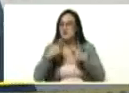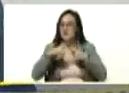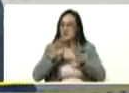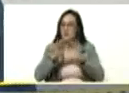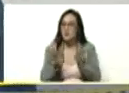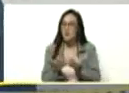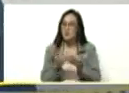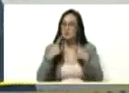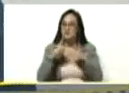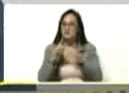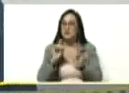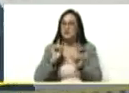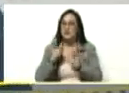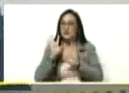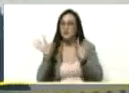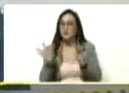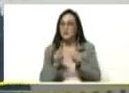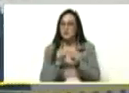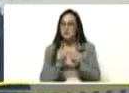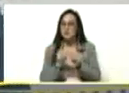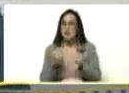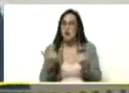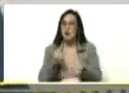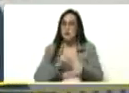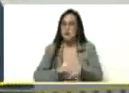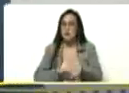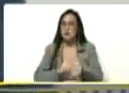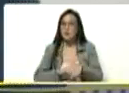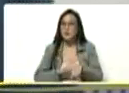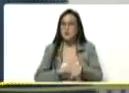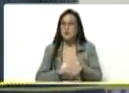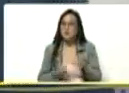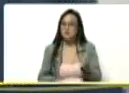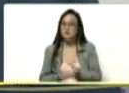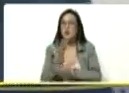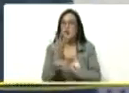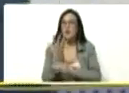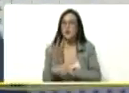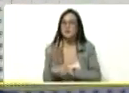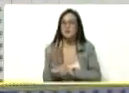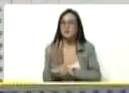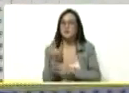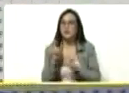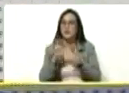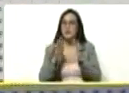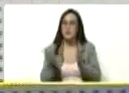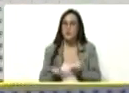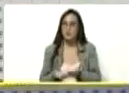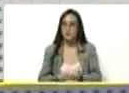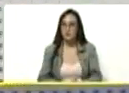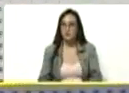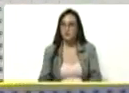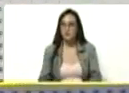multipolaridad. Es el momento de crear un nuevo mundo